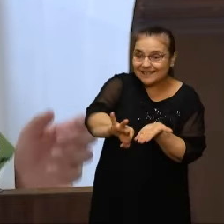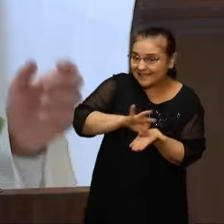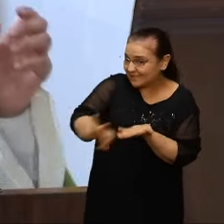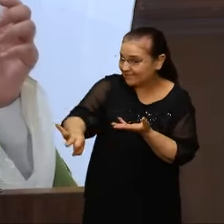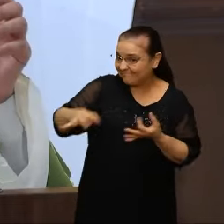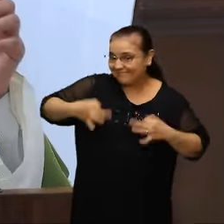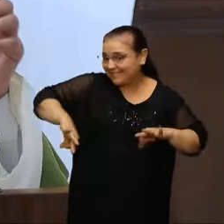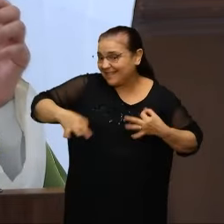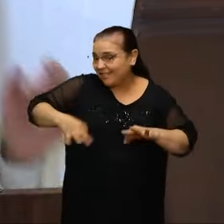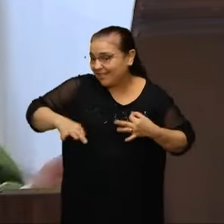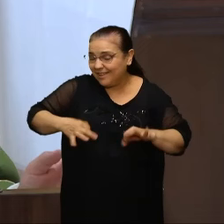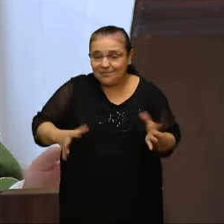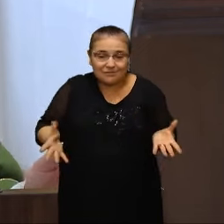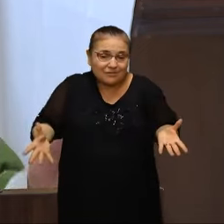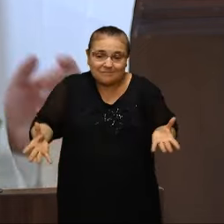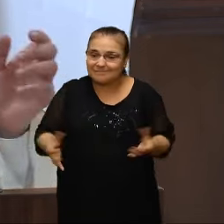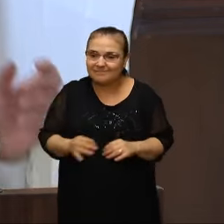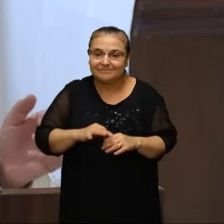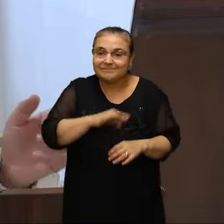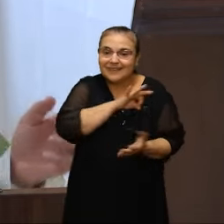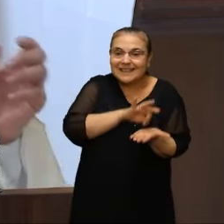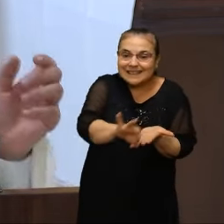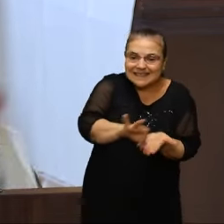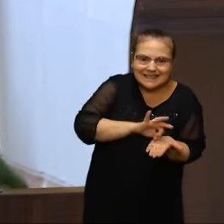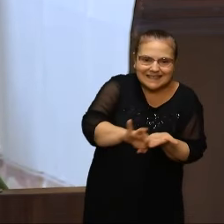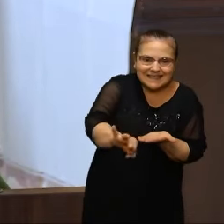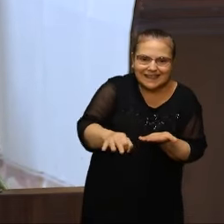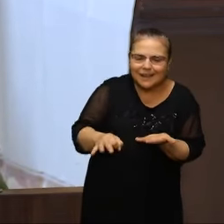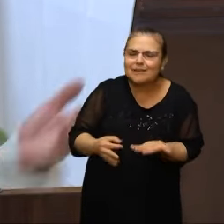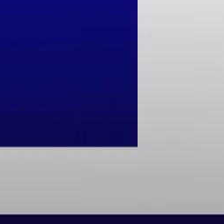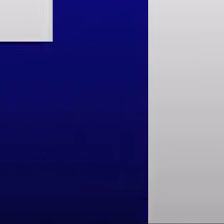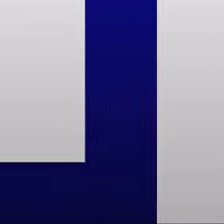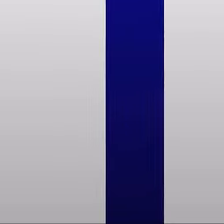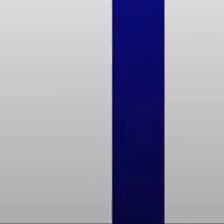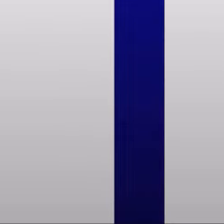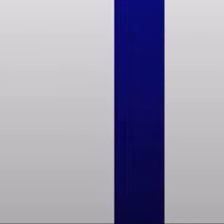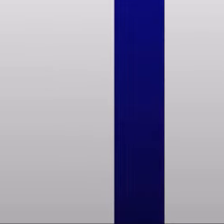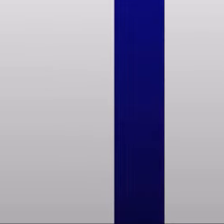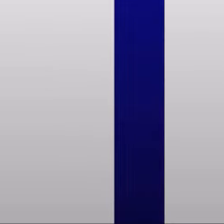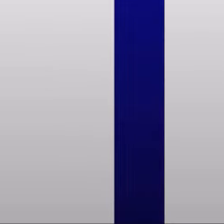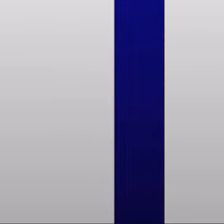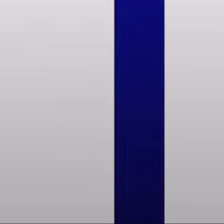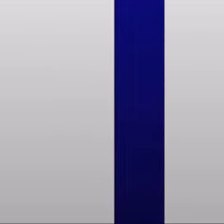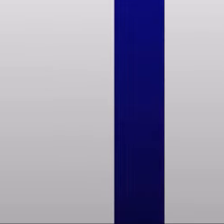sencillos, siervos humildes, que han hecho lo que tenían que hacer.